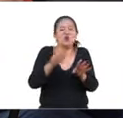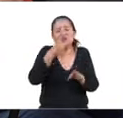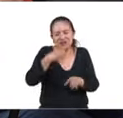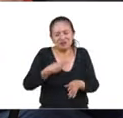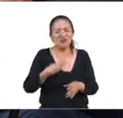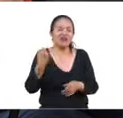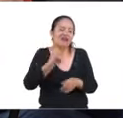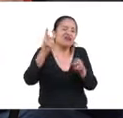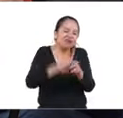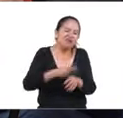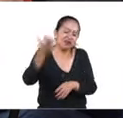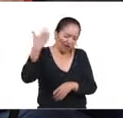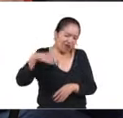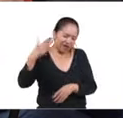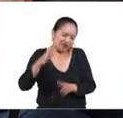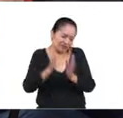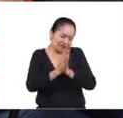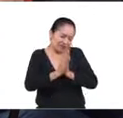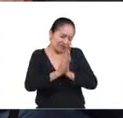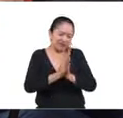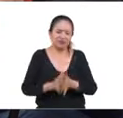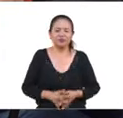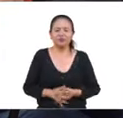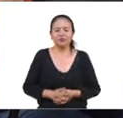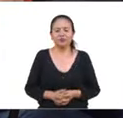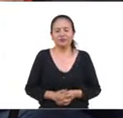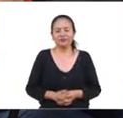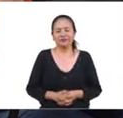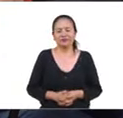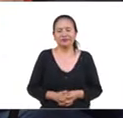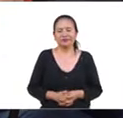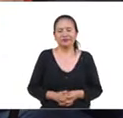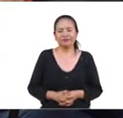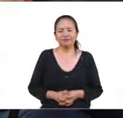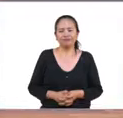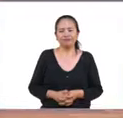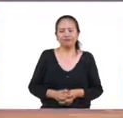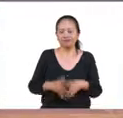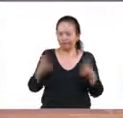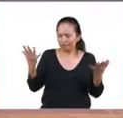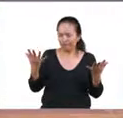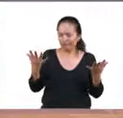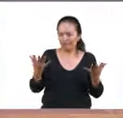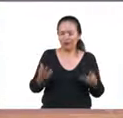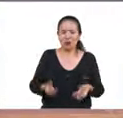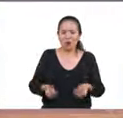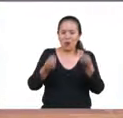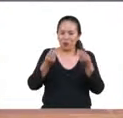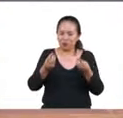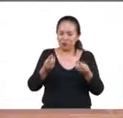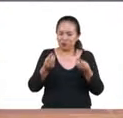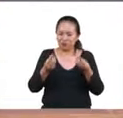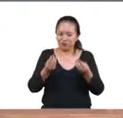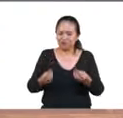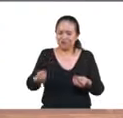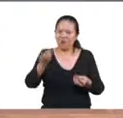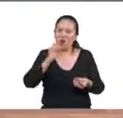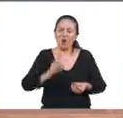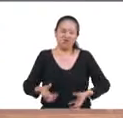ayer precisamente en la Ciudad de México. Pues fue una marcha muy masiva en